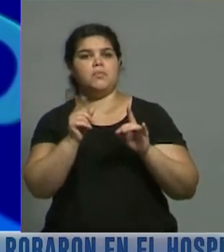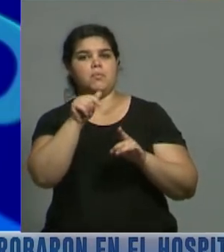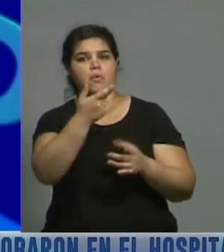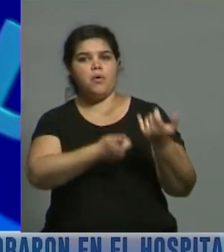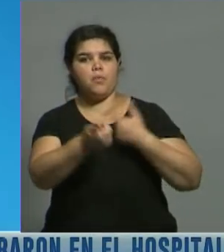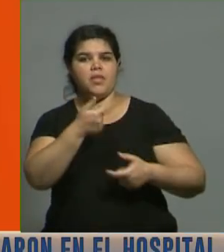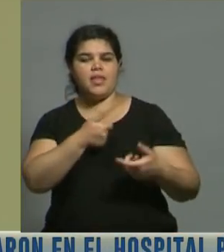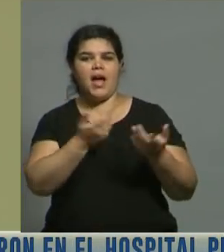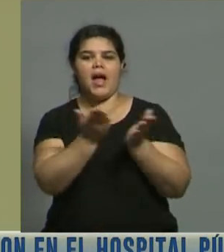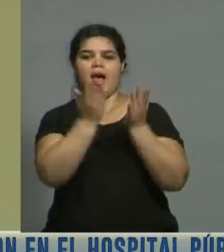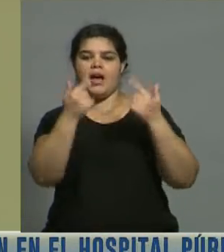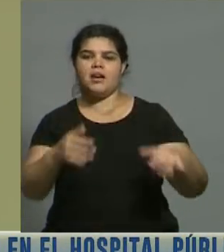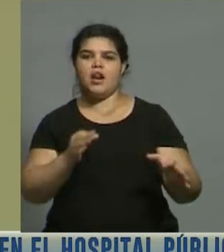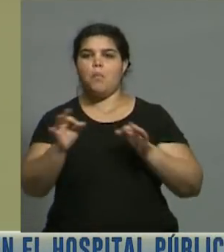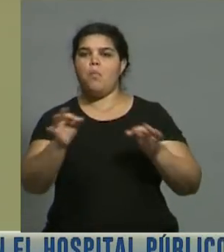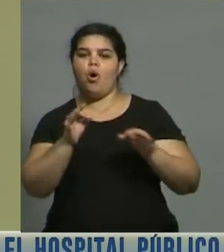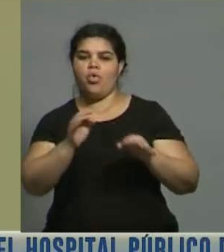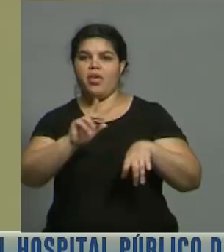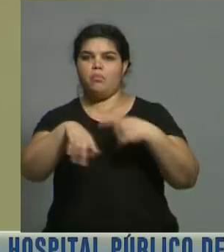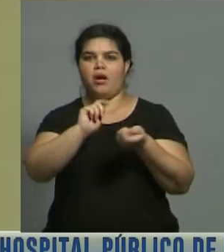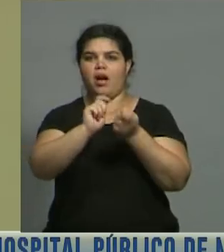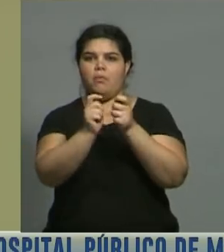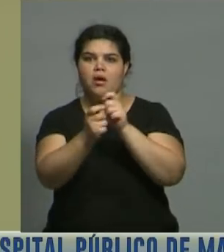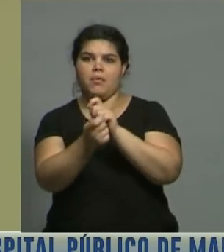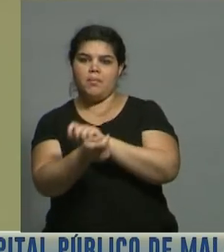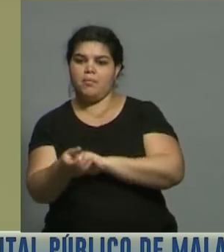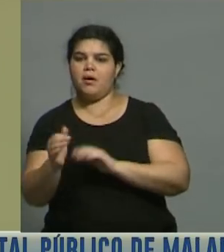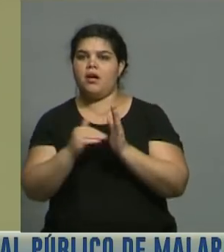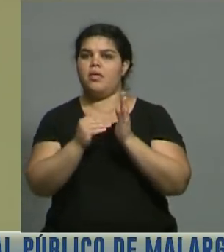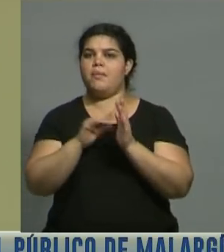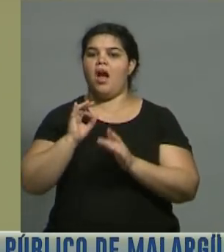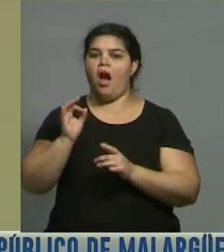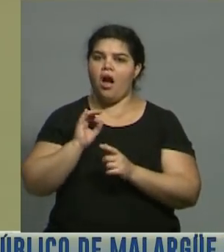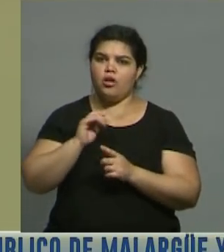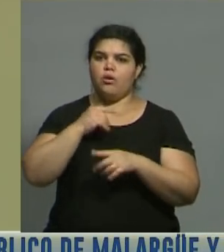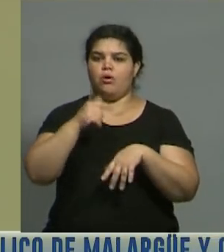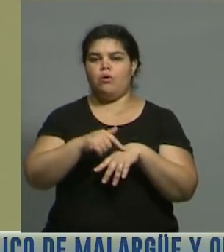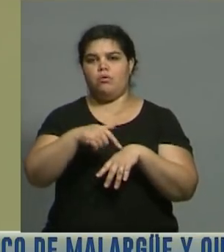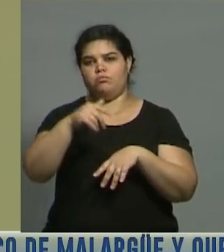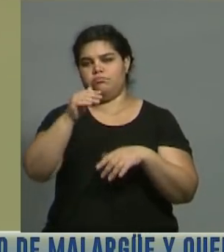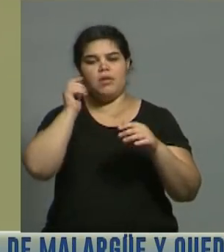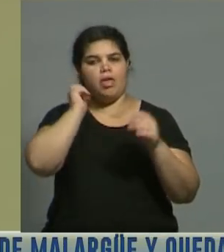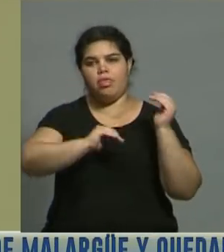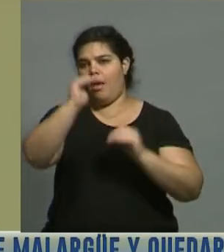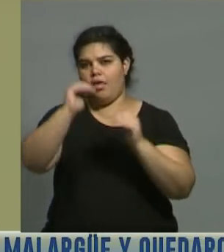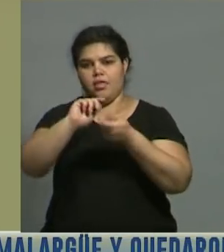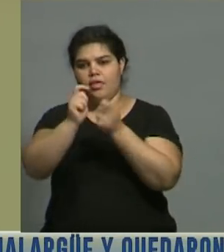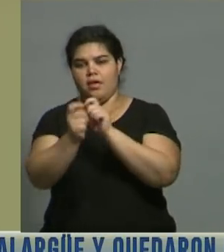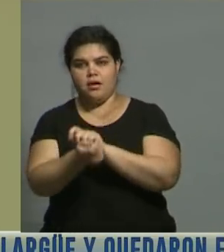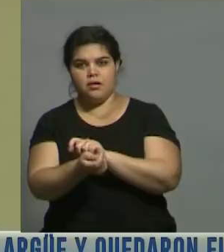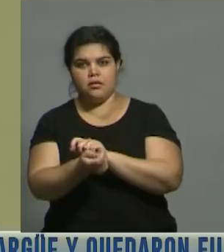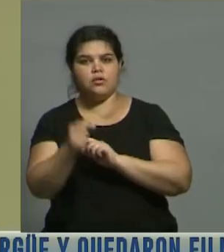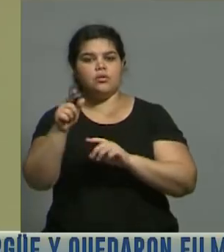de moda, las carreras que se van eligiendo y que esto va cambiando con los años y con las generaciones, el ítem de lo que generaría, digamos,